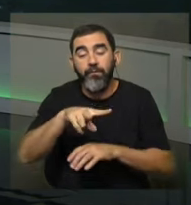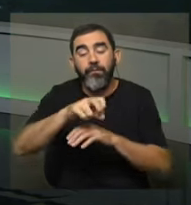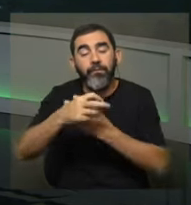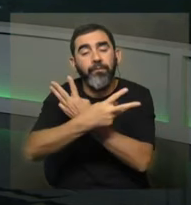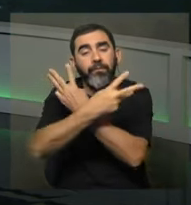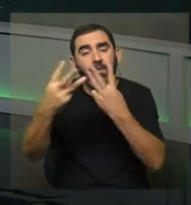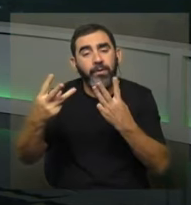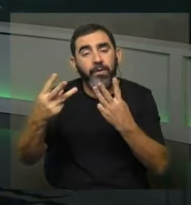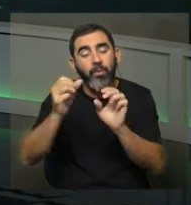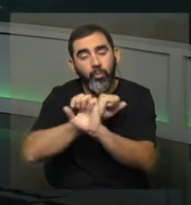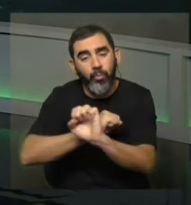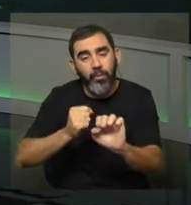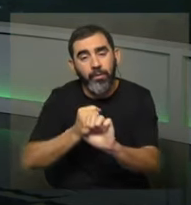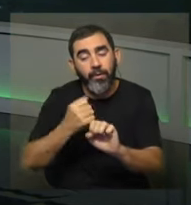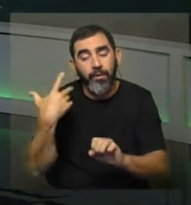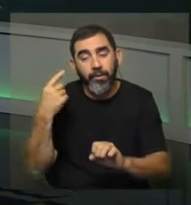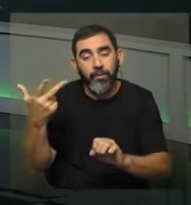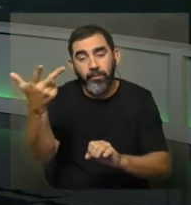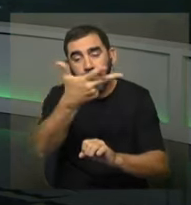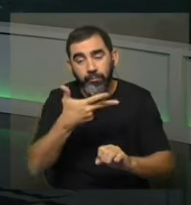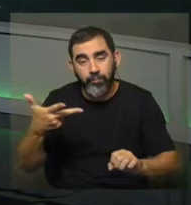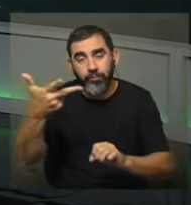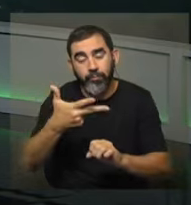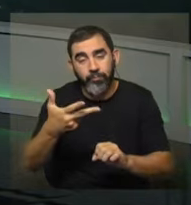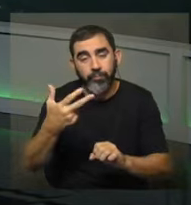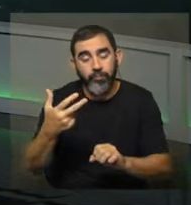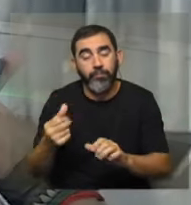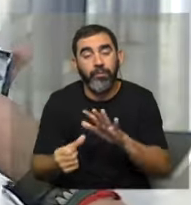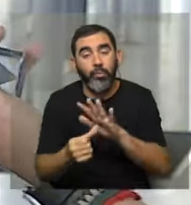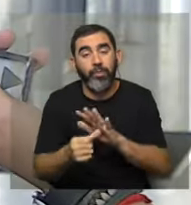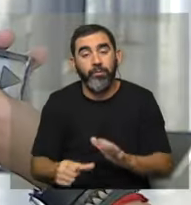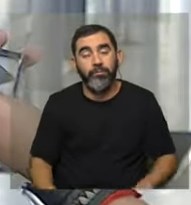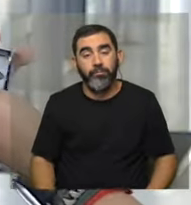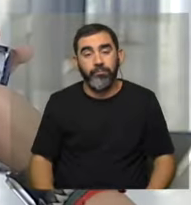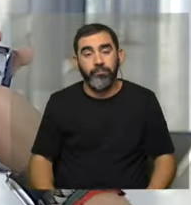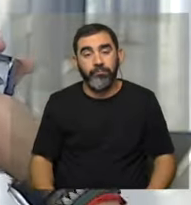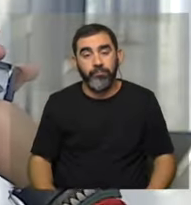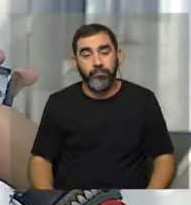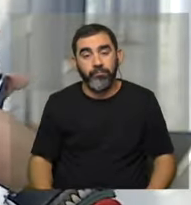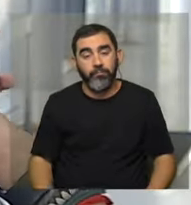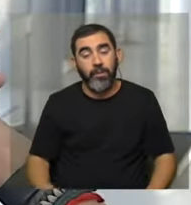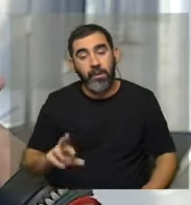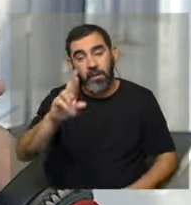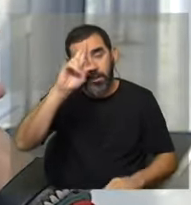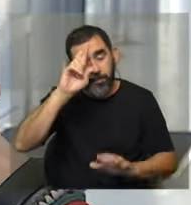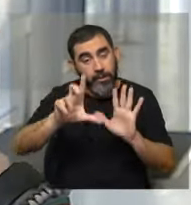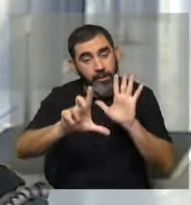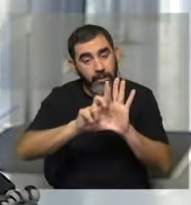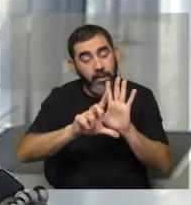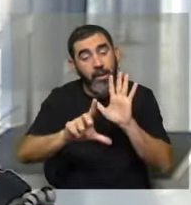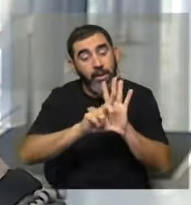general de la nación cuente con una dirección colegiada a su frente se está cumpliendo con la ley la ley dice